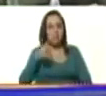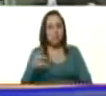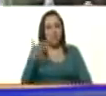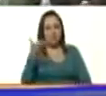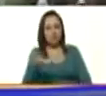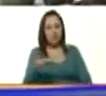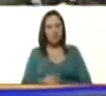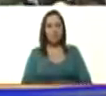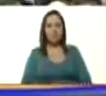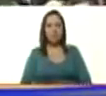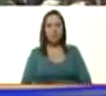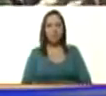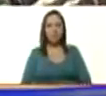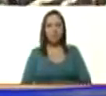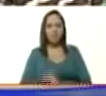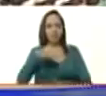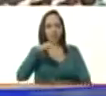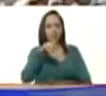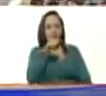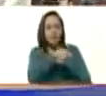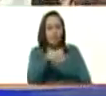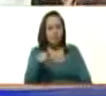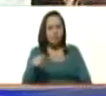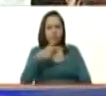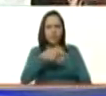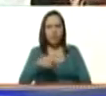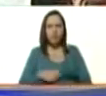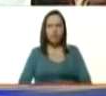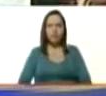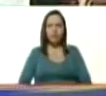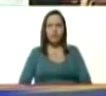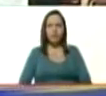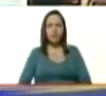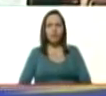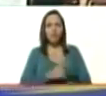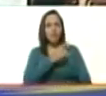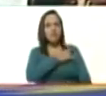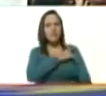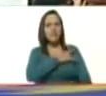estos compañeros, ¿de dónde son? De la universidad.